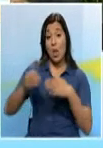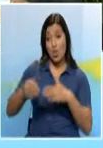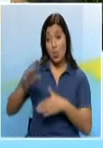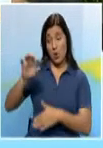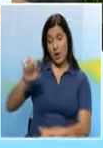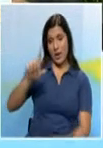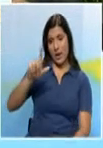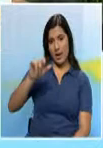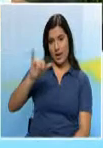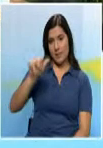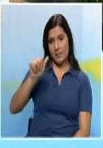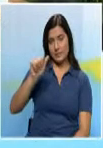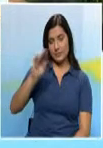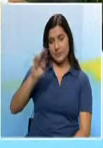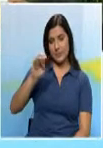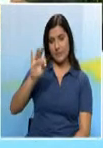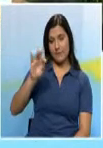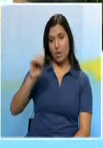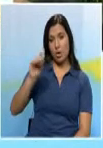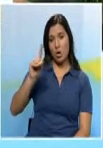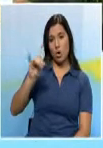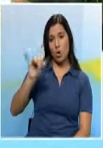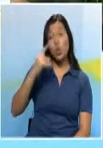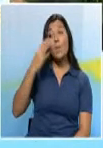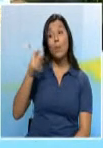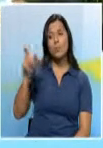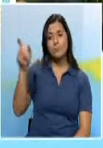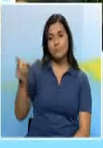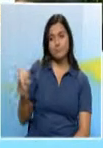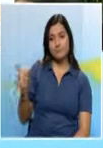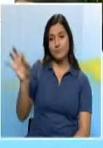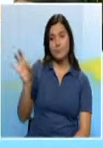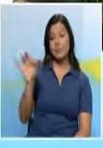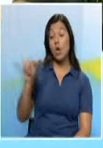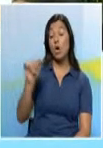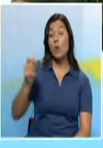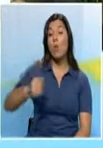Odio Benito por su elección como jueza de la Corte